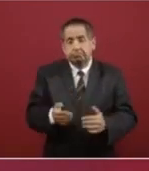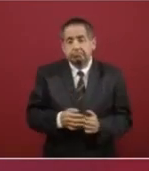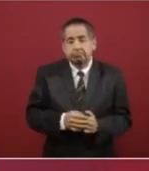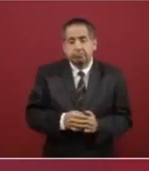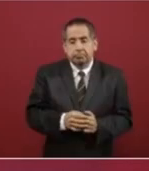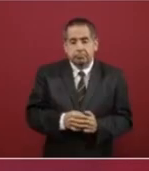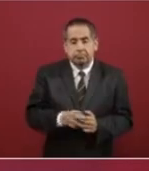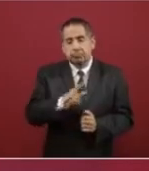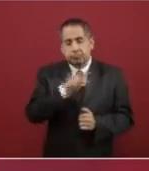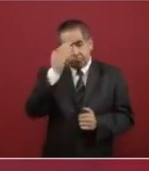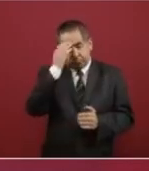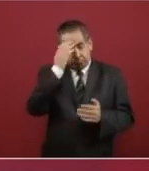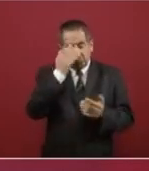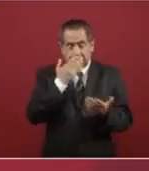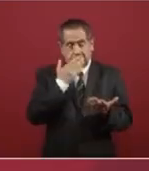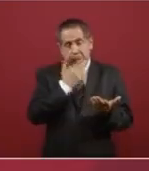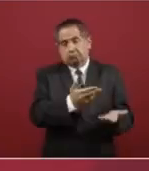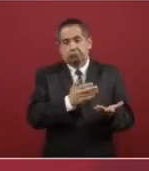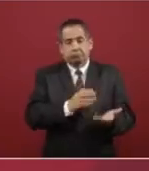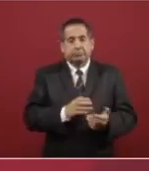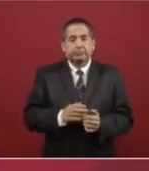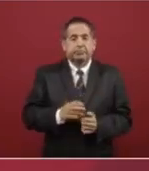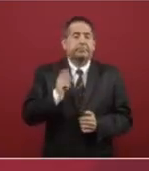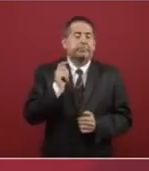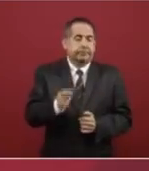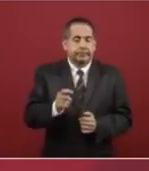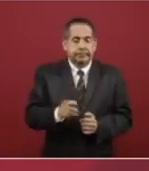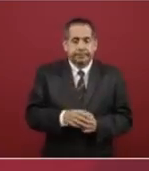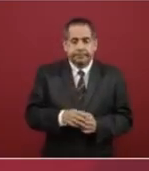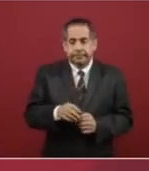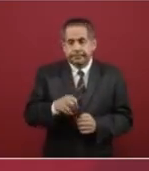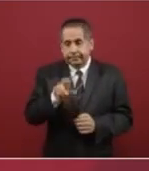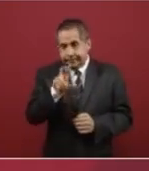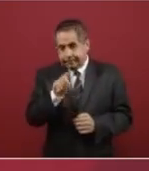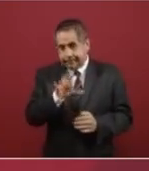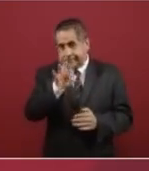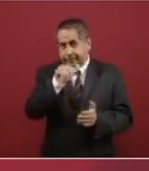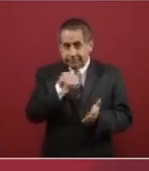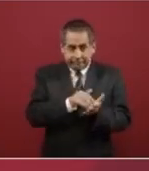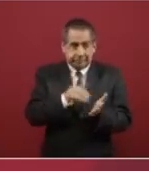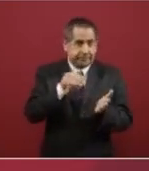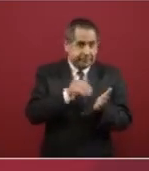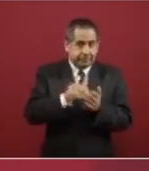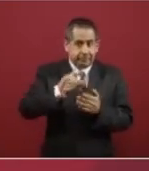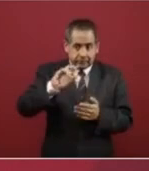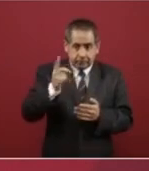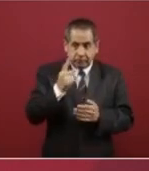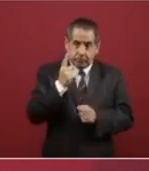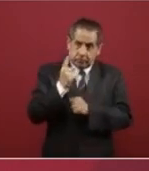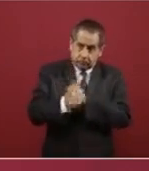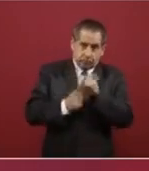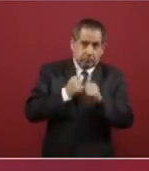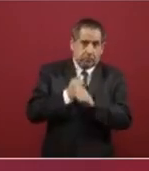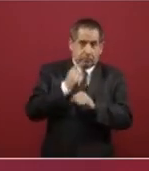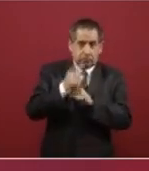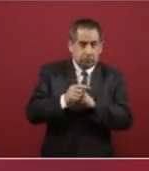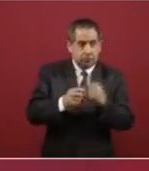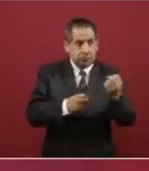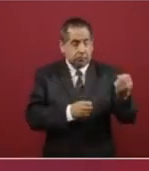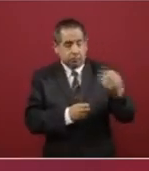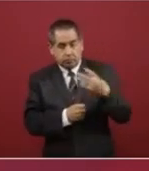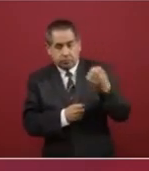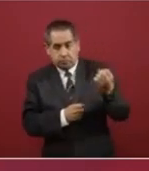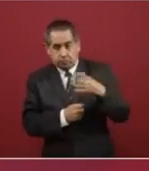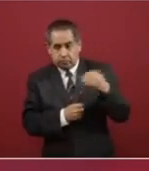de reconocer. Estamos hablando de 35 mil millones de dólares al año de